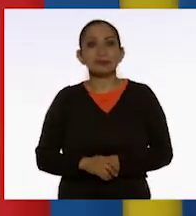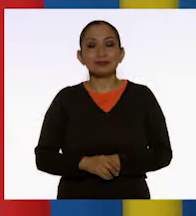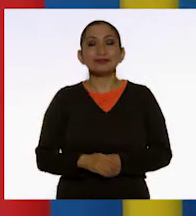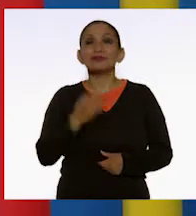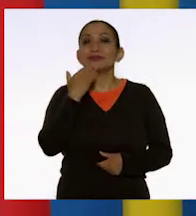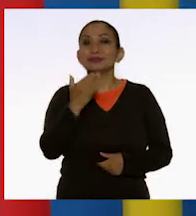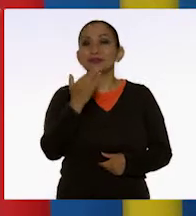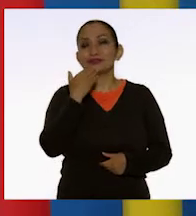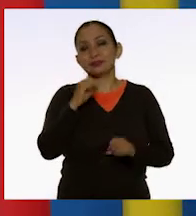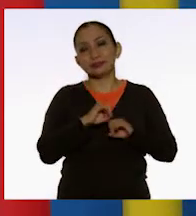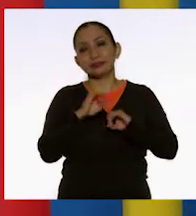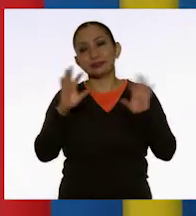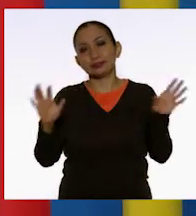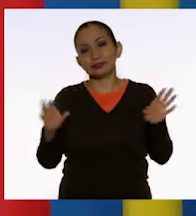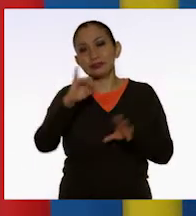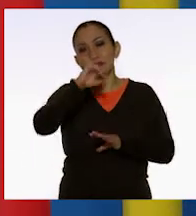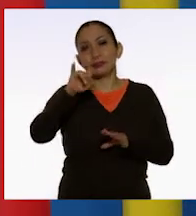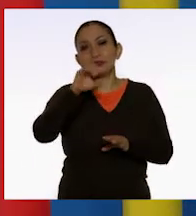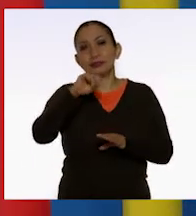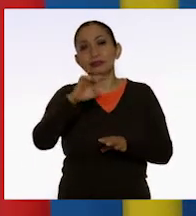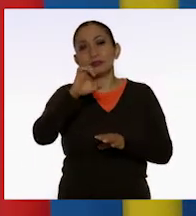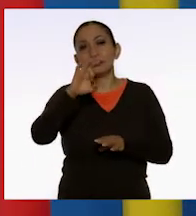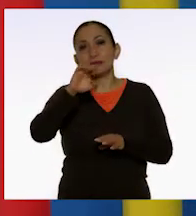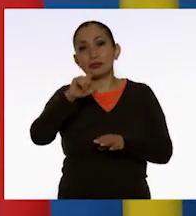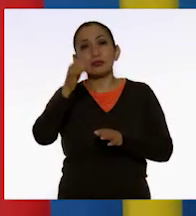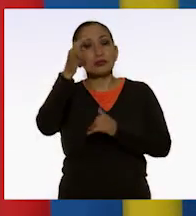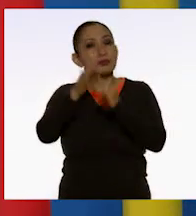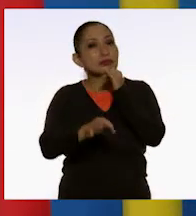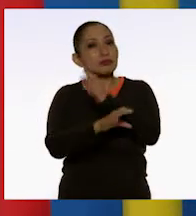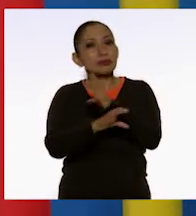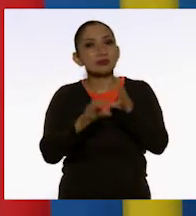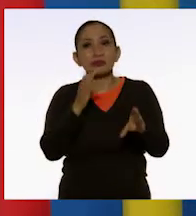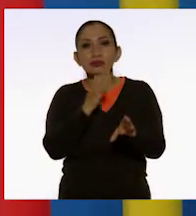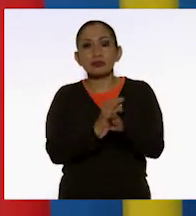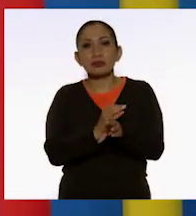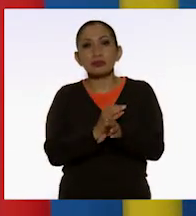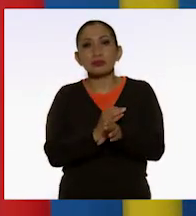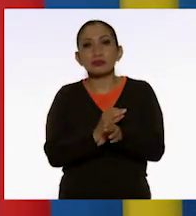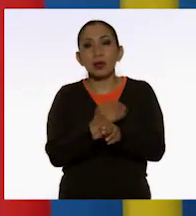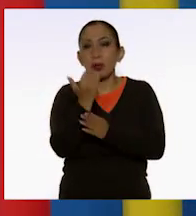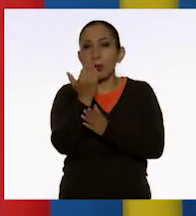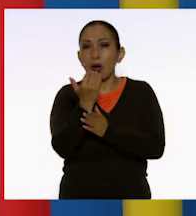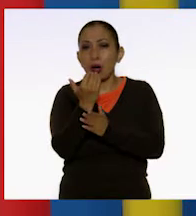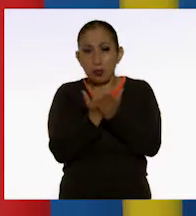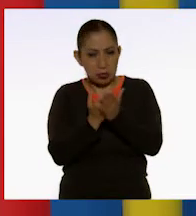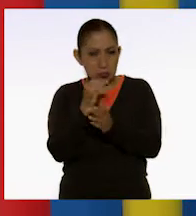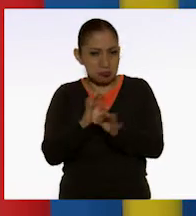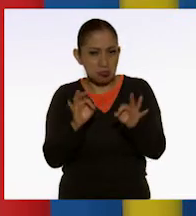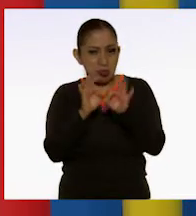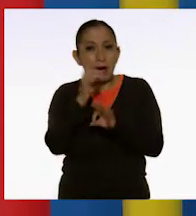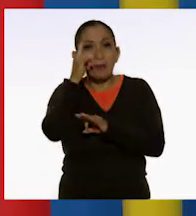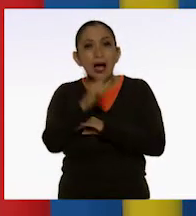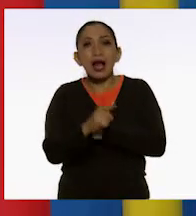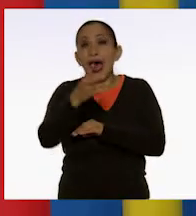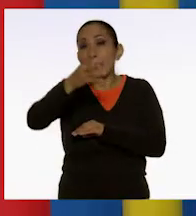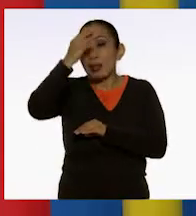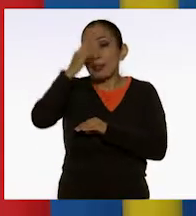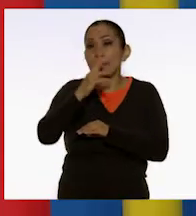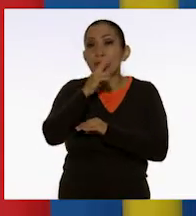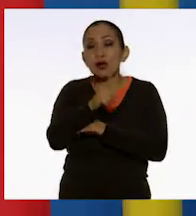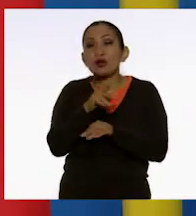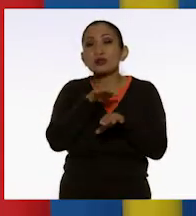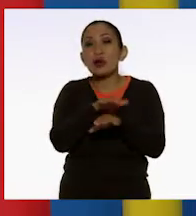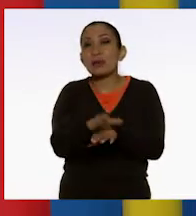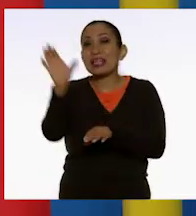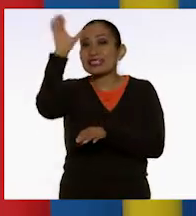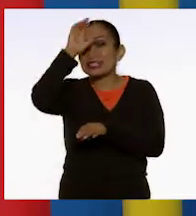bien. Y por supuesto, Juan Carlos, y un último recurso, pero no por ello menos importante, para favorecer su aprendizaje acerca